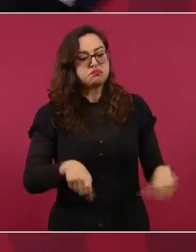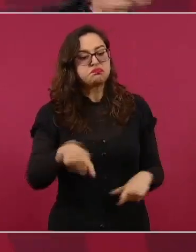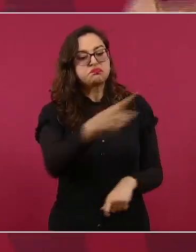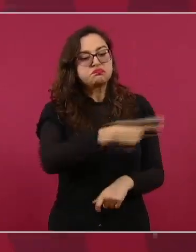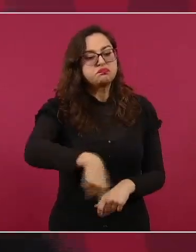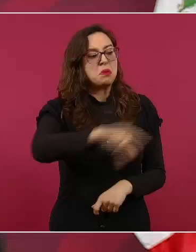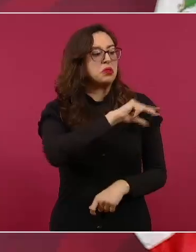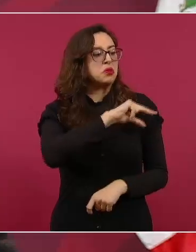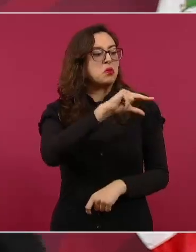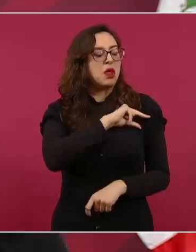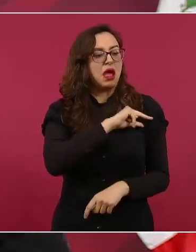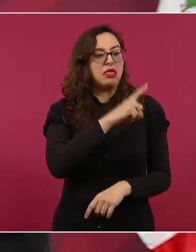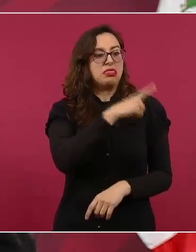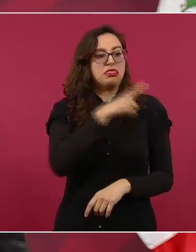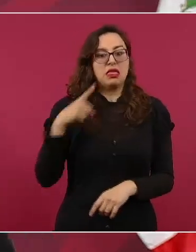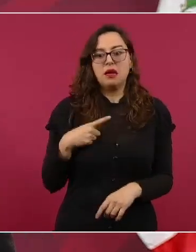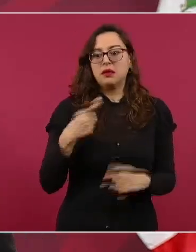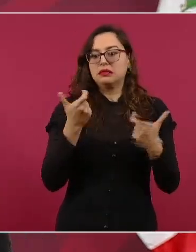pública?